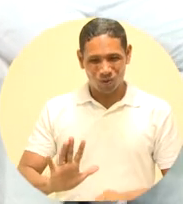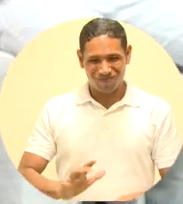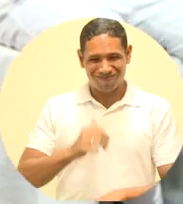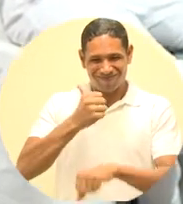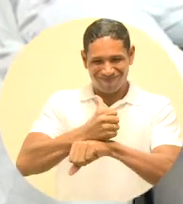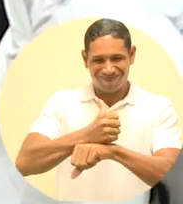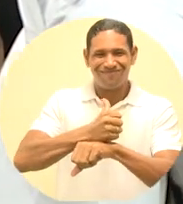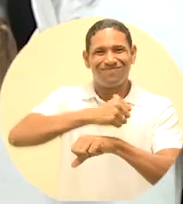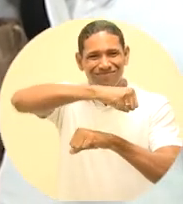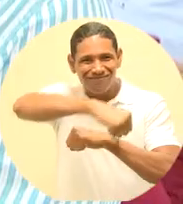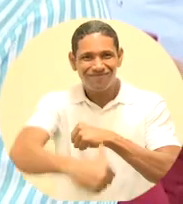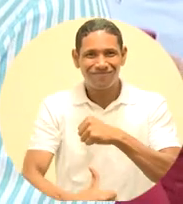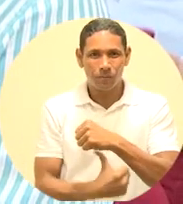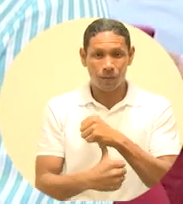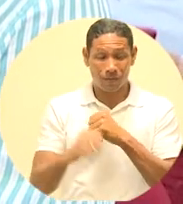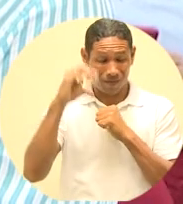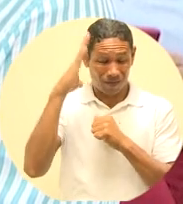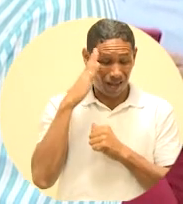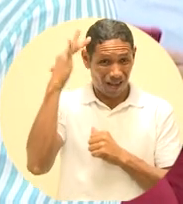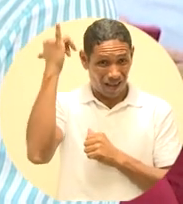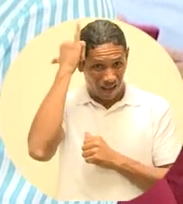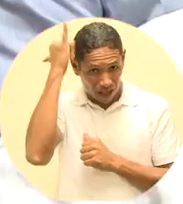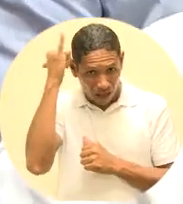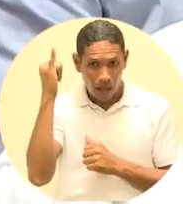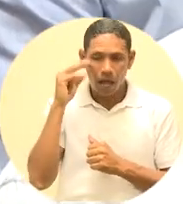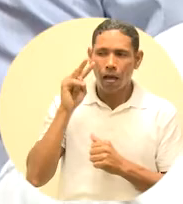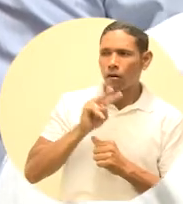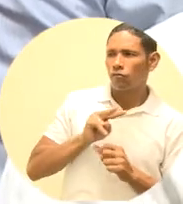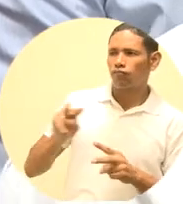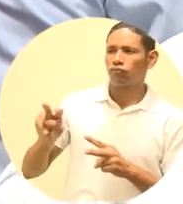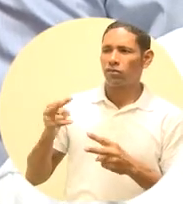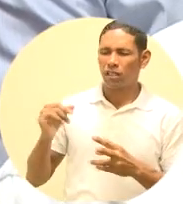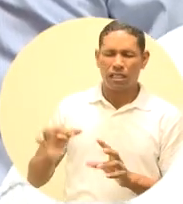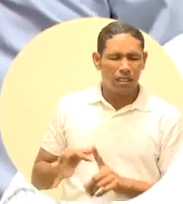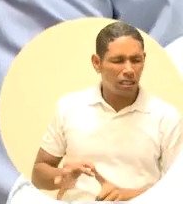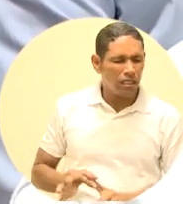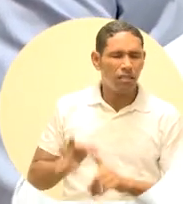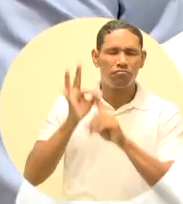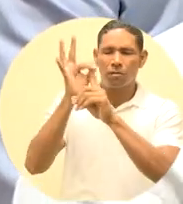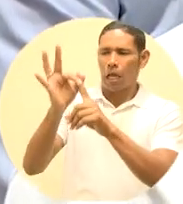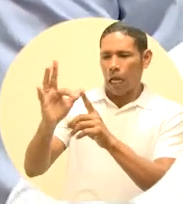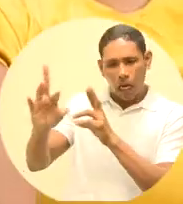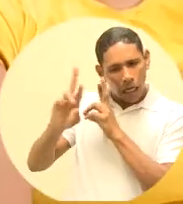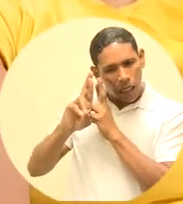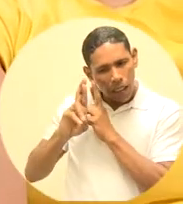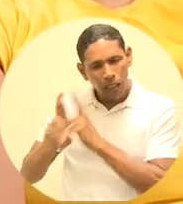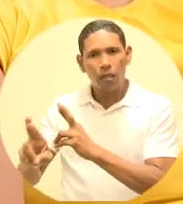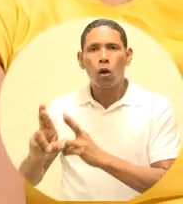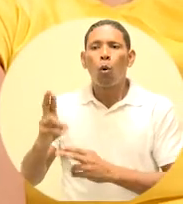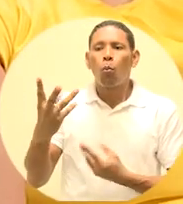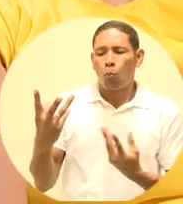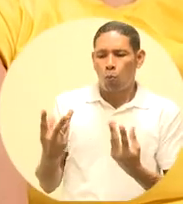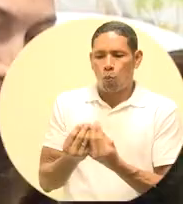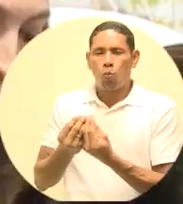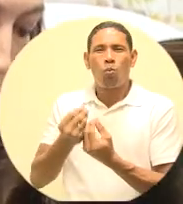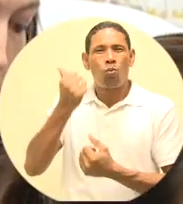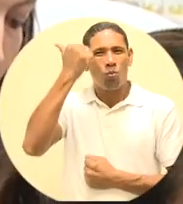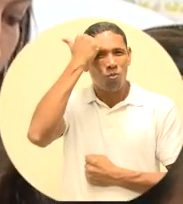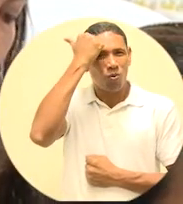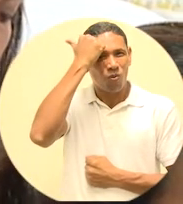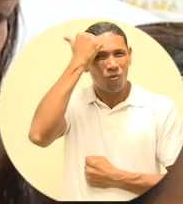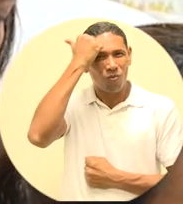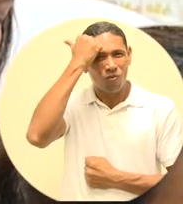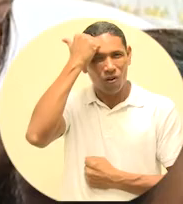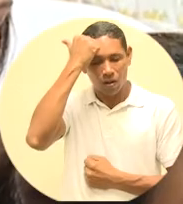Magdalena, a través de la Vicerrectoría Académica y la Dirección Curricular y de Docencia, se realizó la ceremonia especial de reconocimientos a los profesores